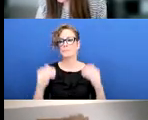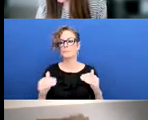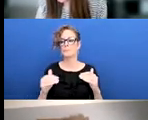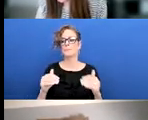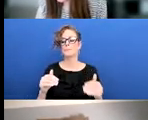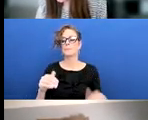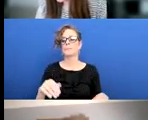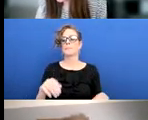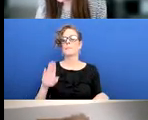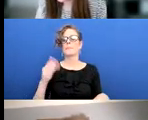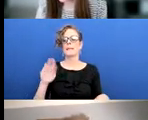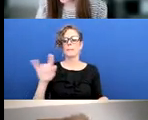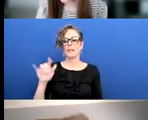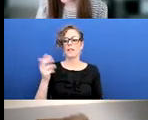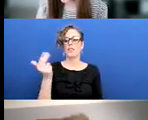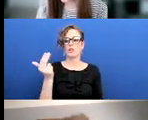Y